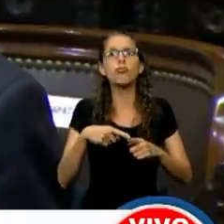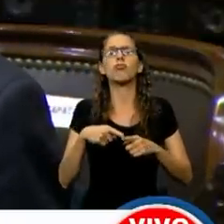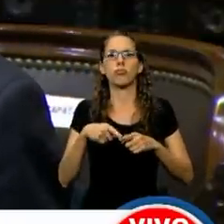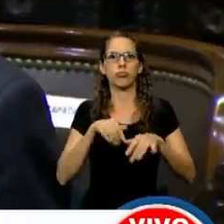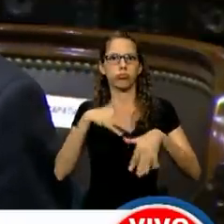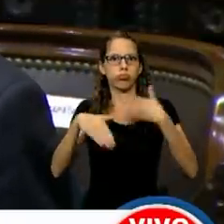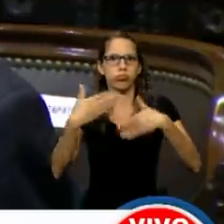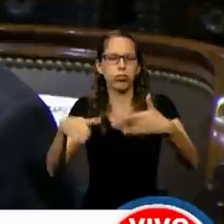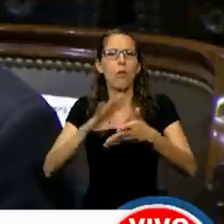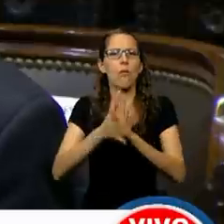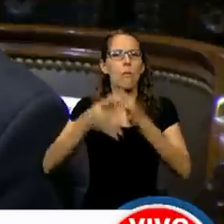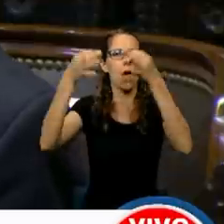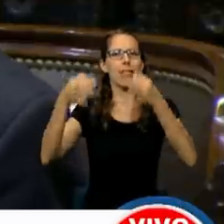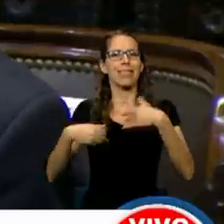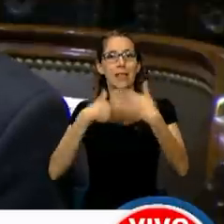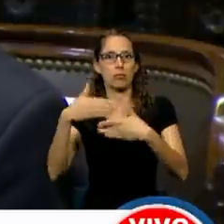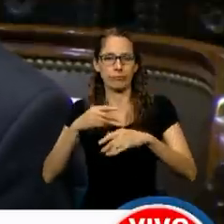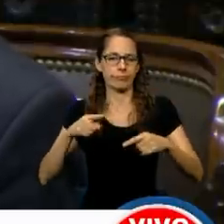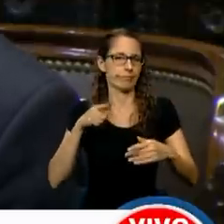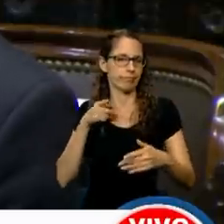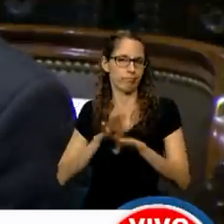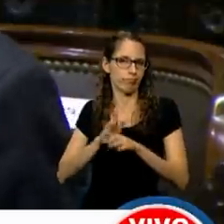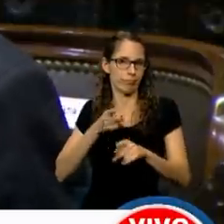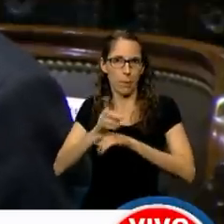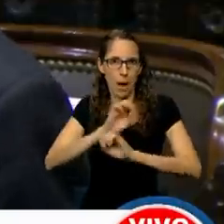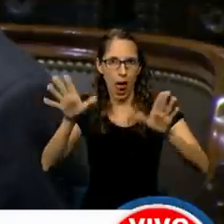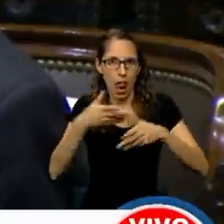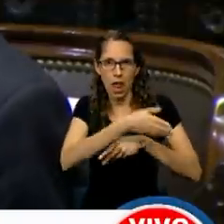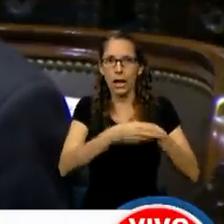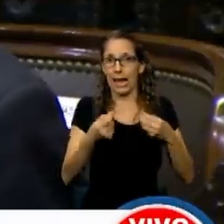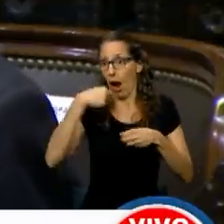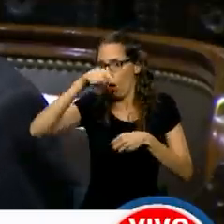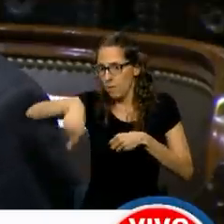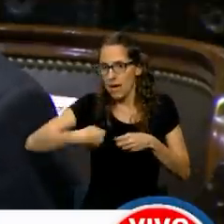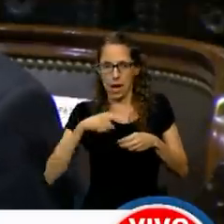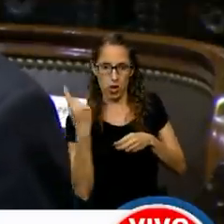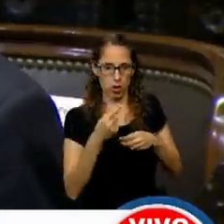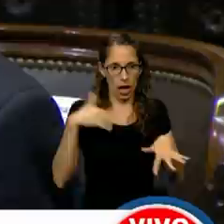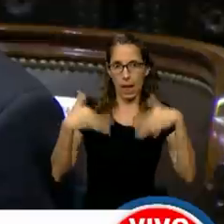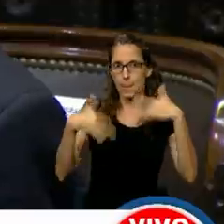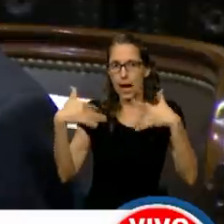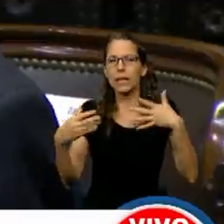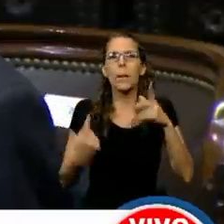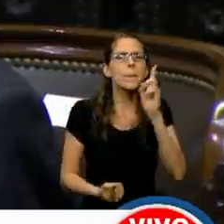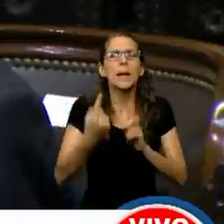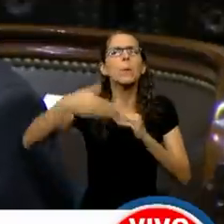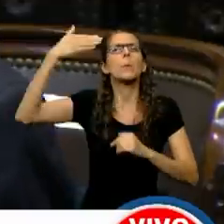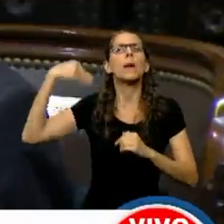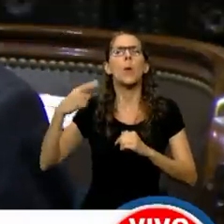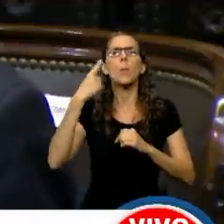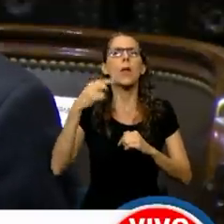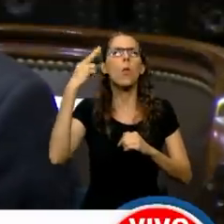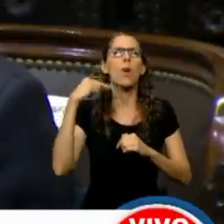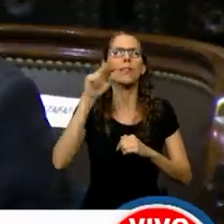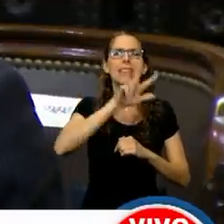sobre la institucionalidad lo que lleva a que hoy estemos que hace una emergencia institucional empezó por el año mil 932 la